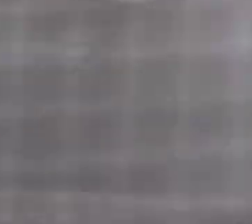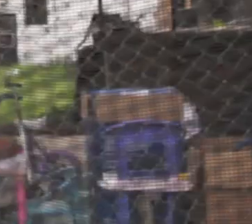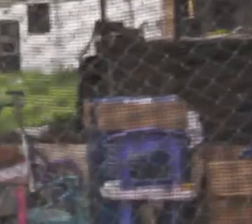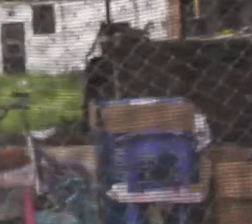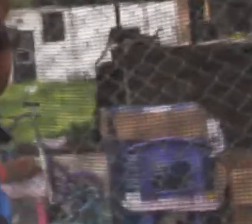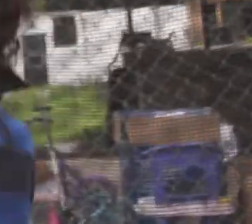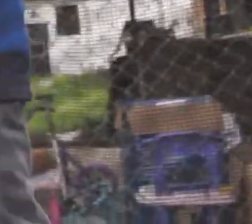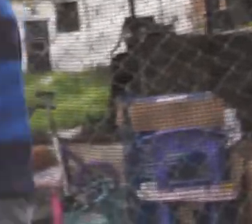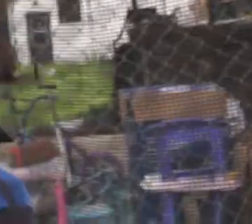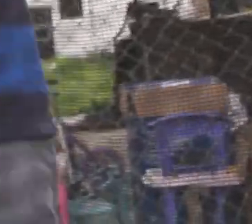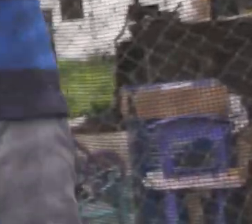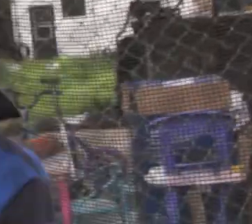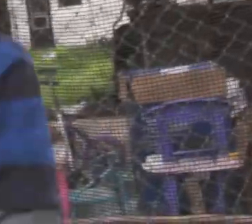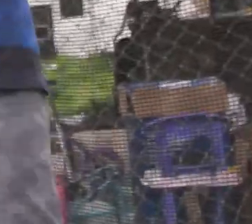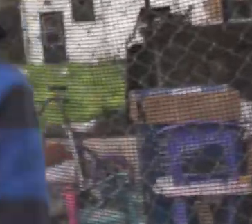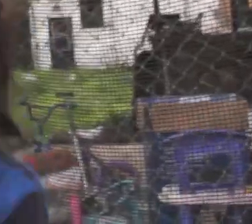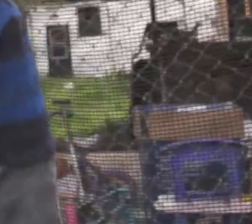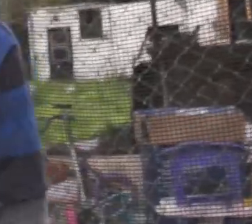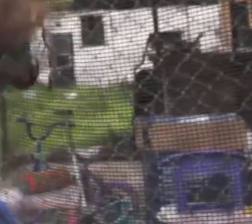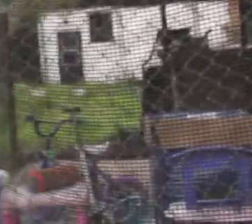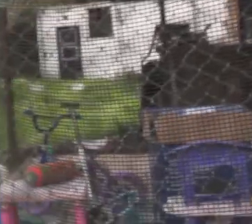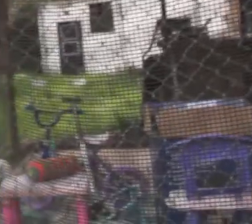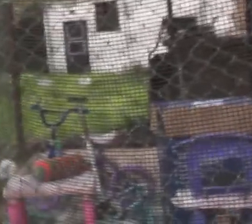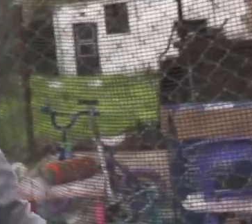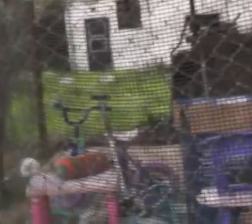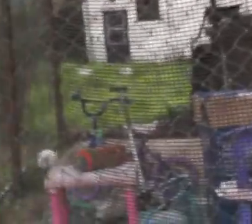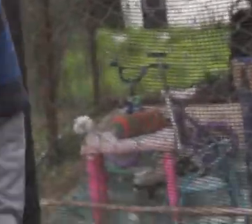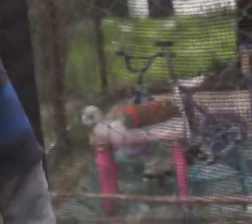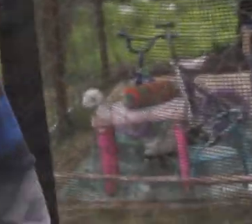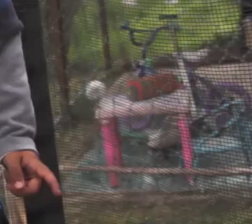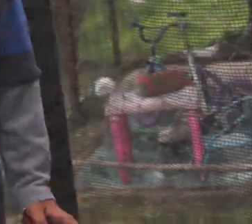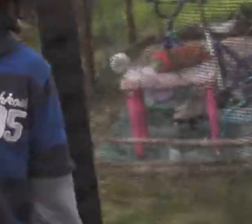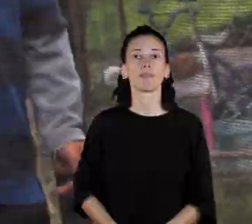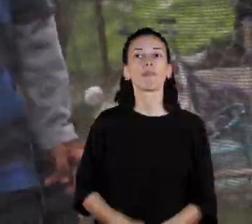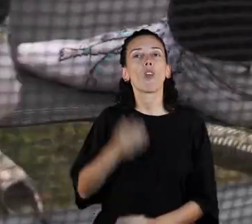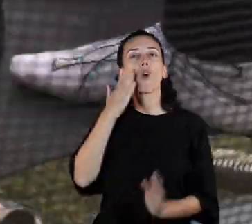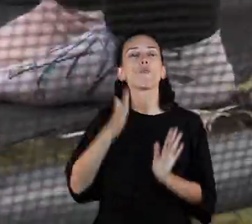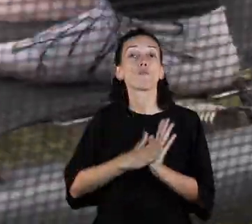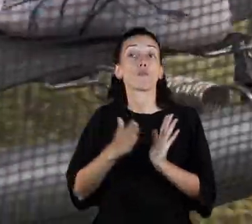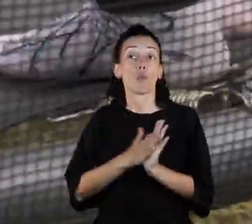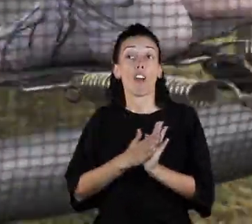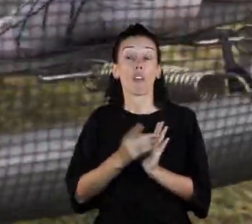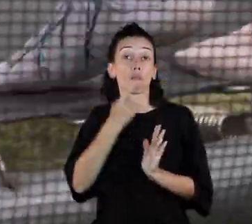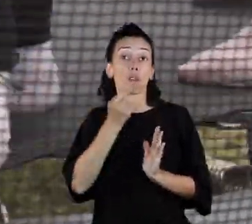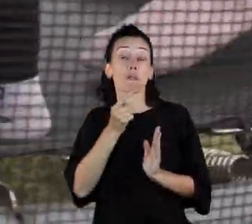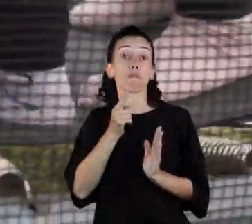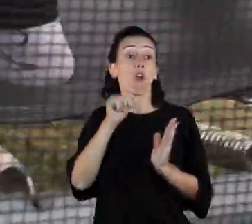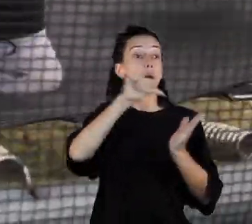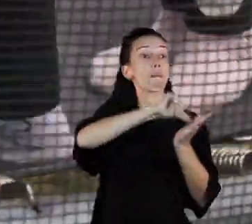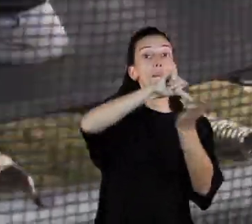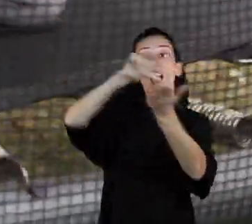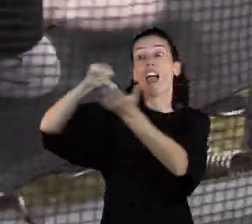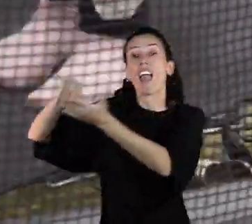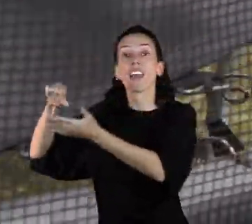de ser y hacer es aprendida viviendo en sociedad. Y la muestra de que esto es así, de que es